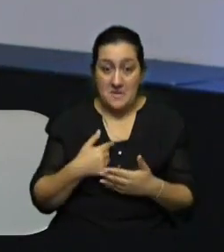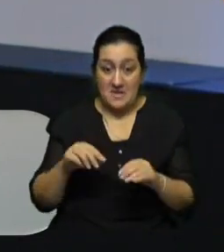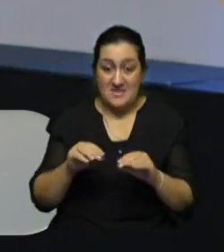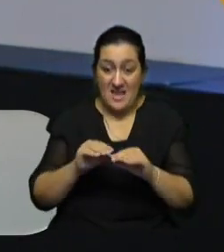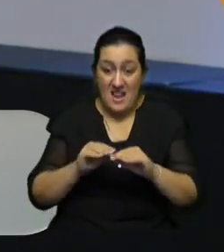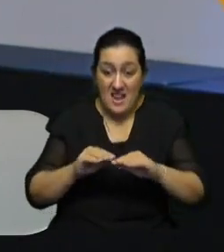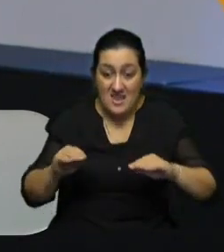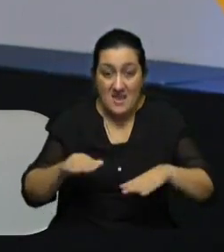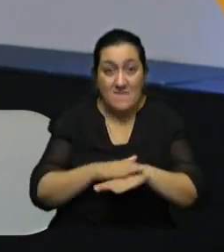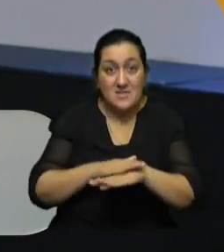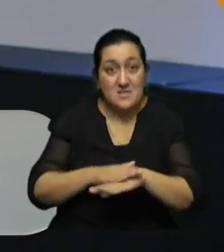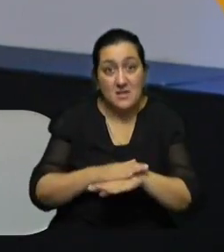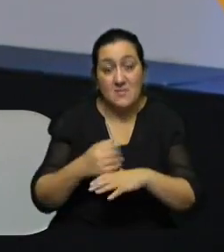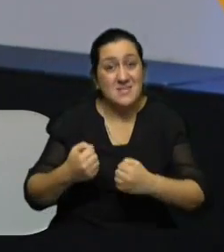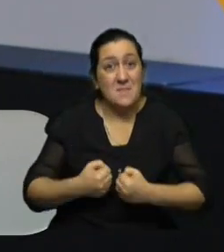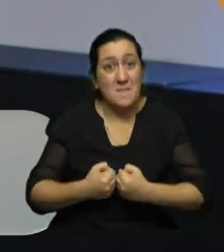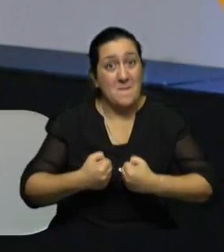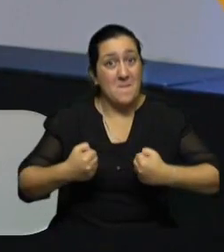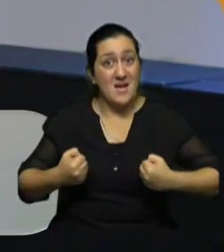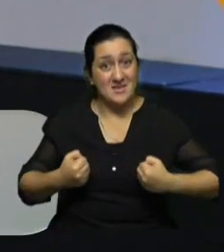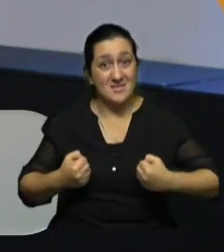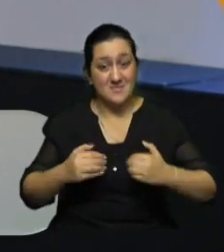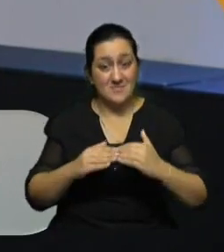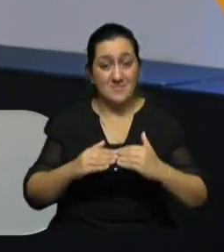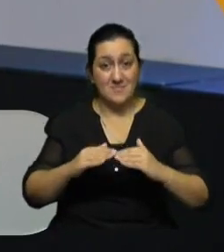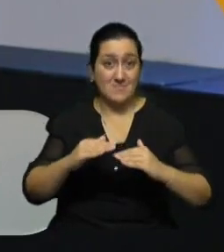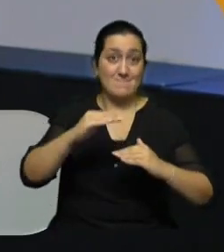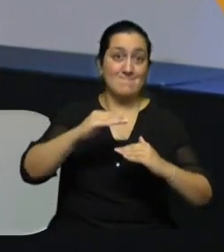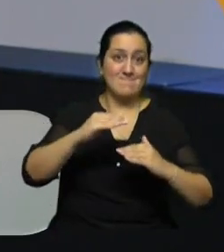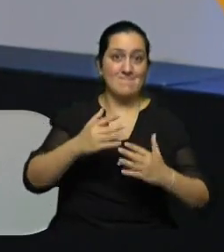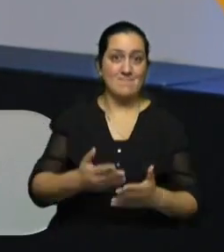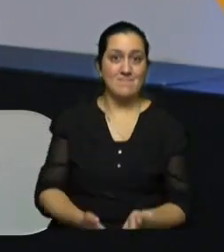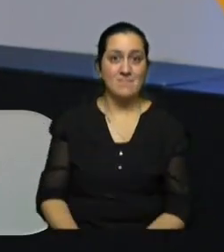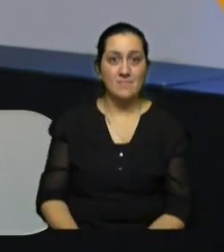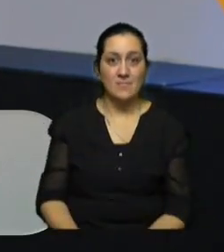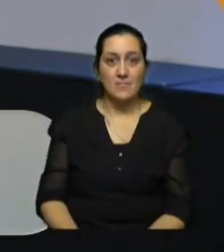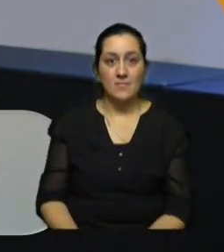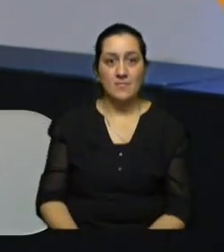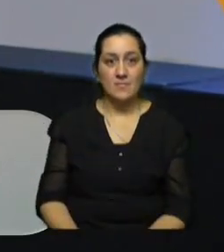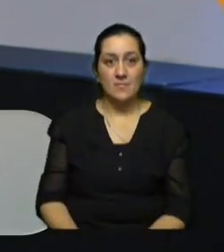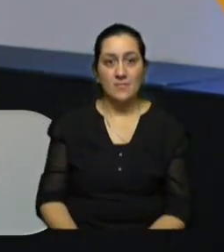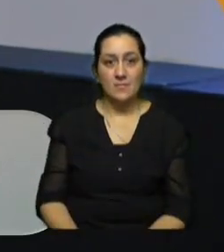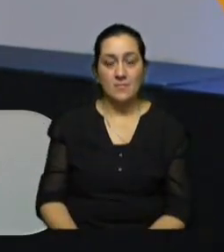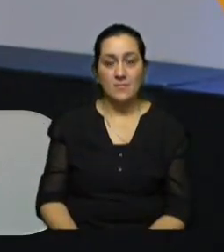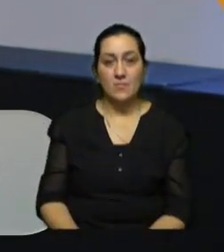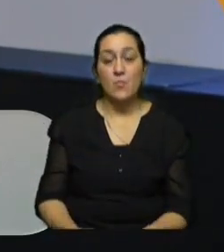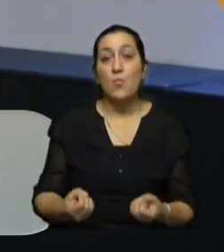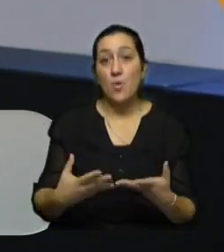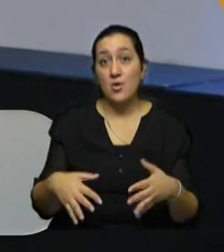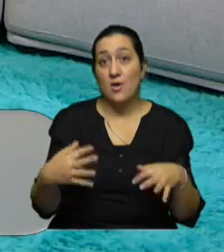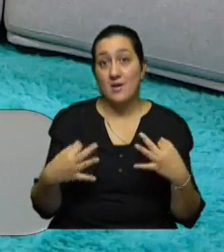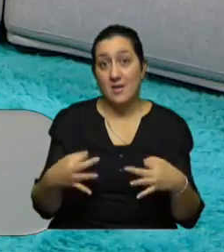franja, tendría que ser muchísimo más elevada para considerarnos pobres o no. Bueno, en